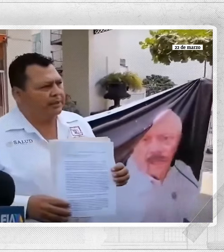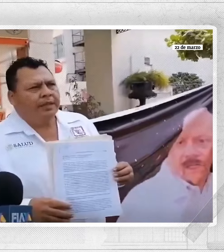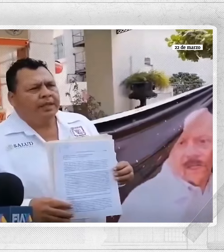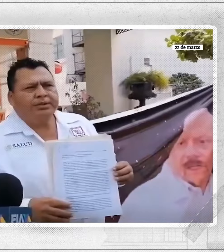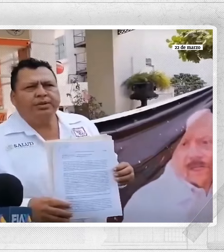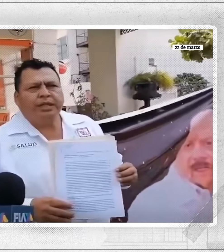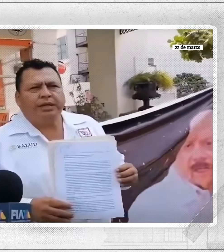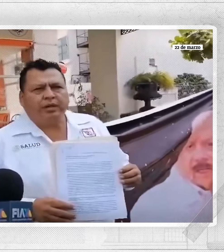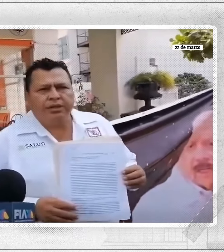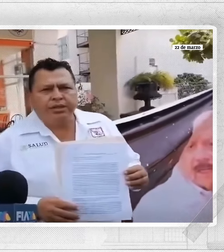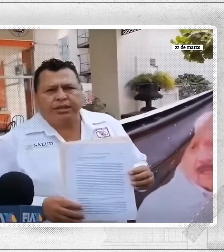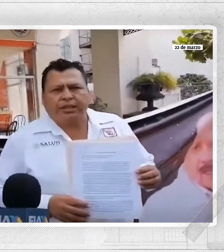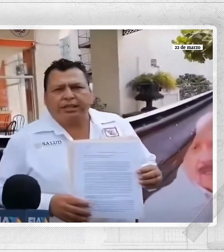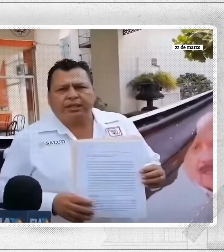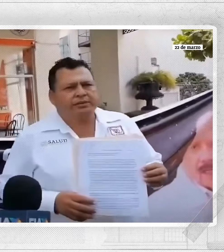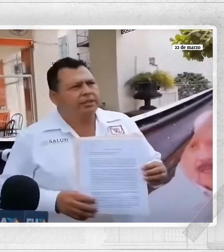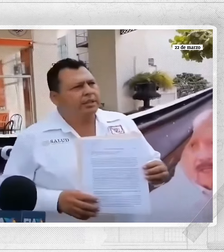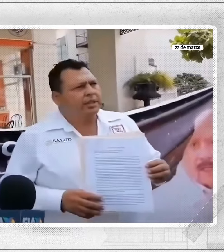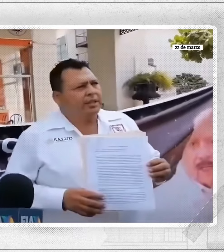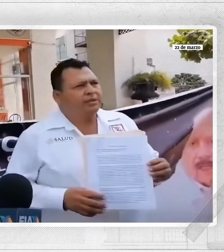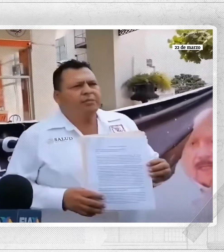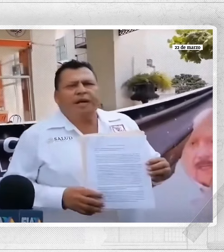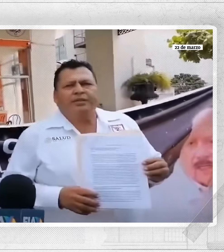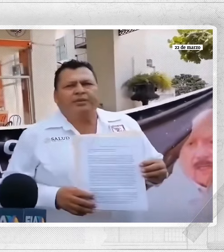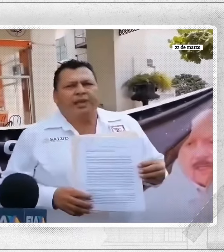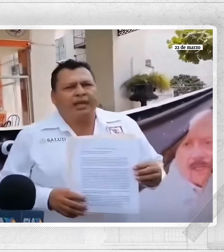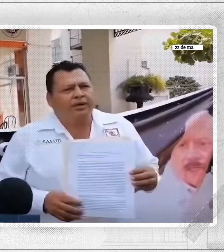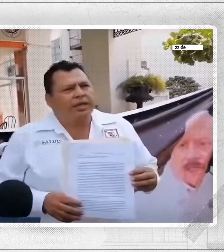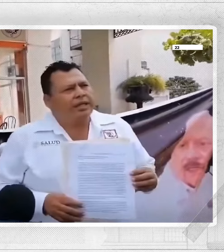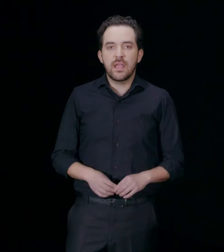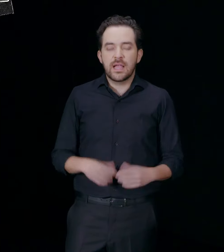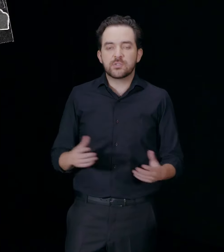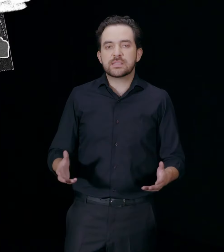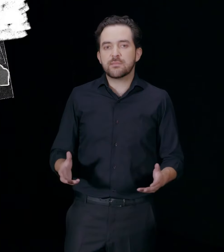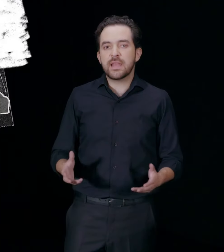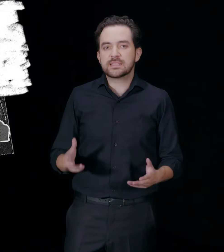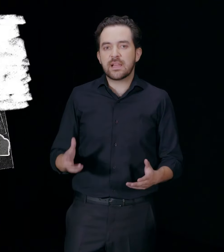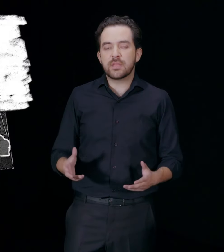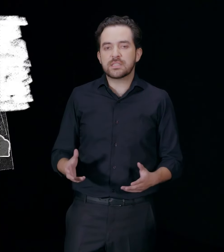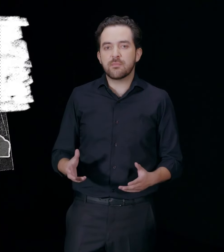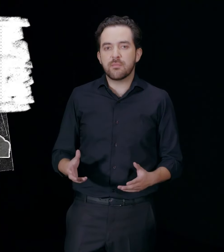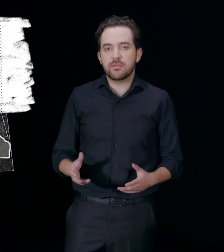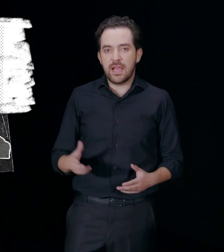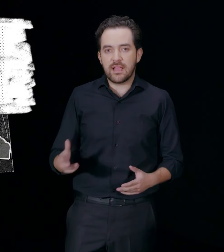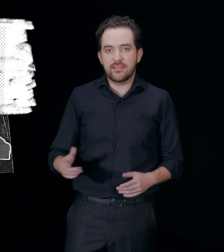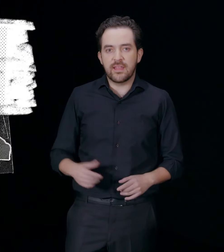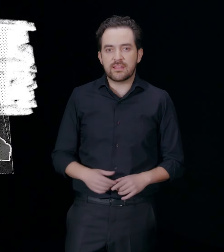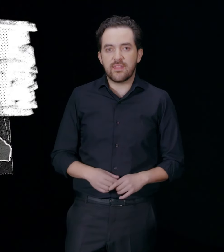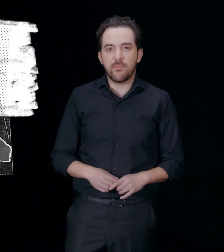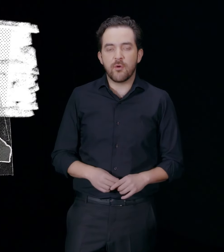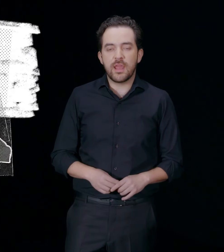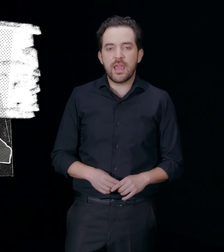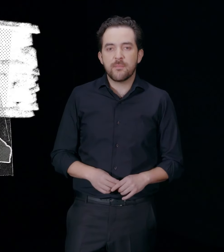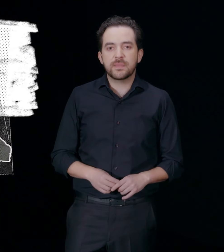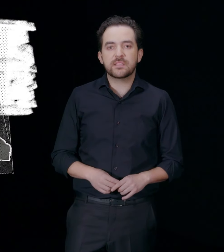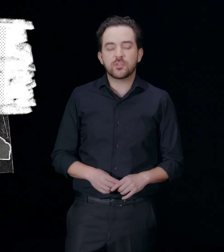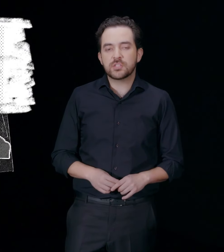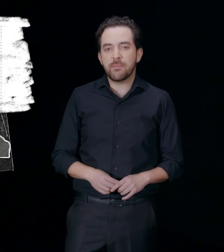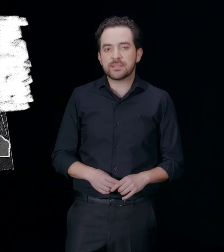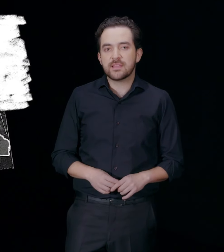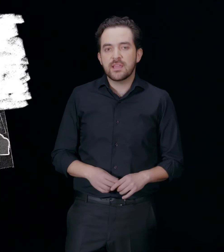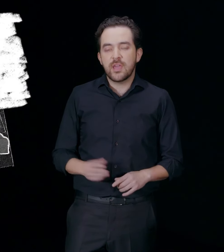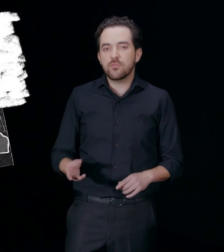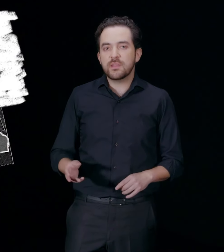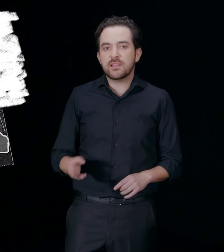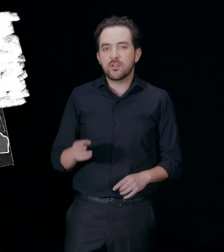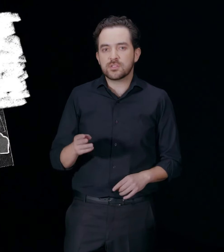de Chiapas. Es un derroche, es un basurero. Hace unas semanas, Claudia Sheinbaum, la candidata de Morena, visitó